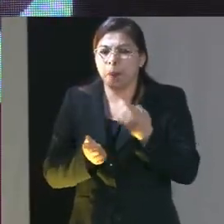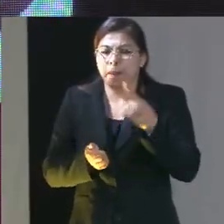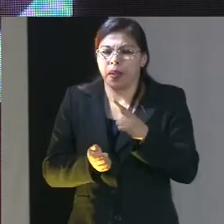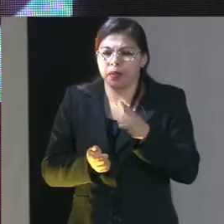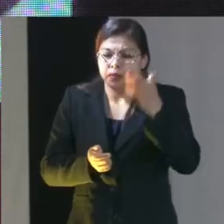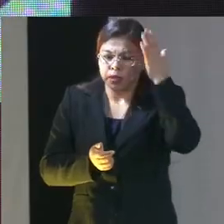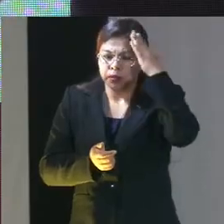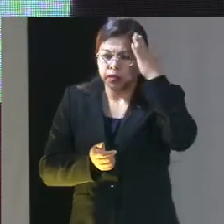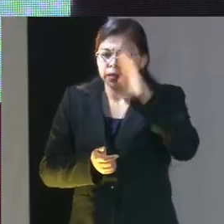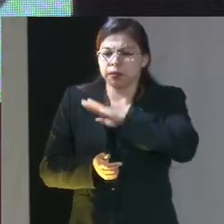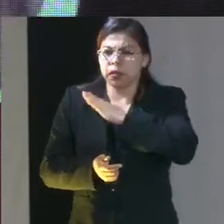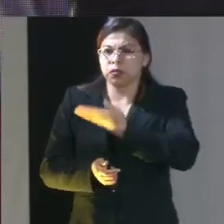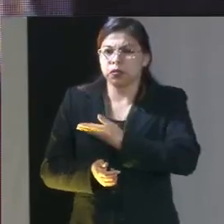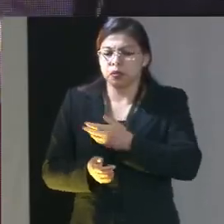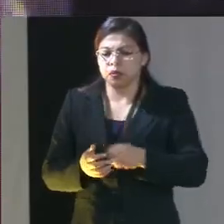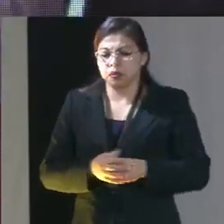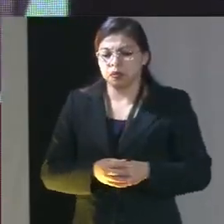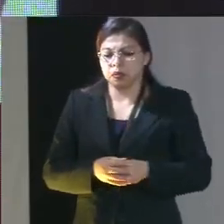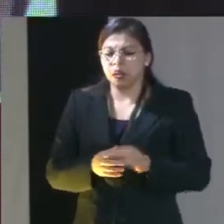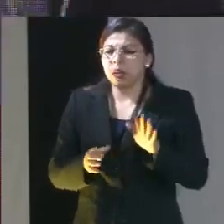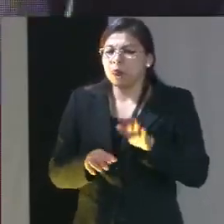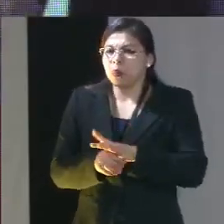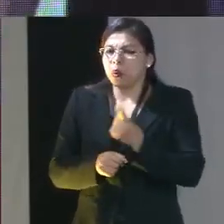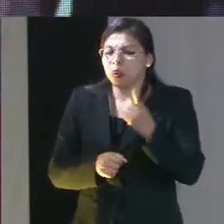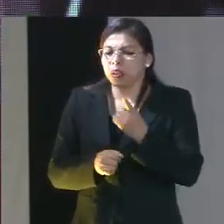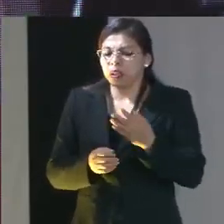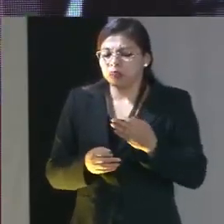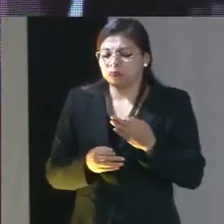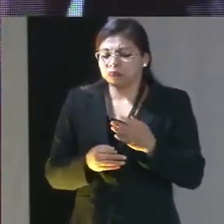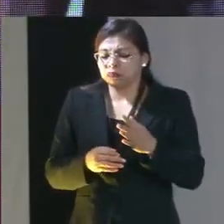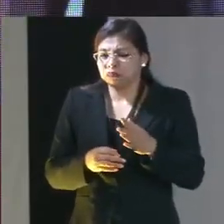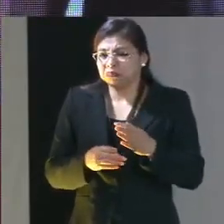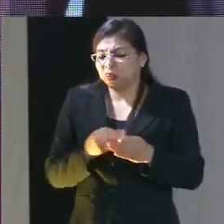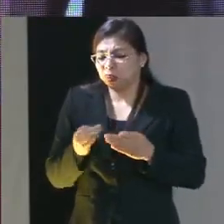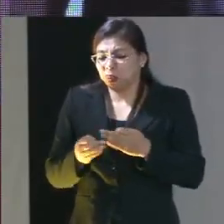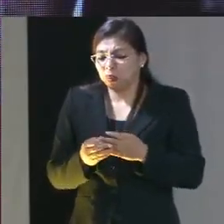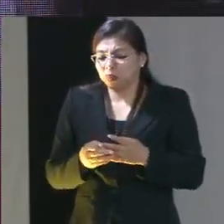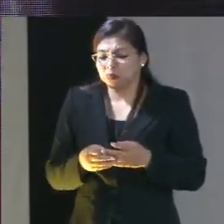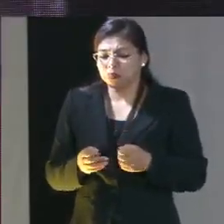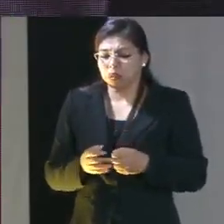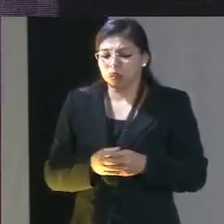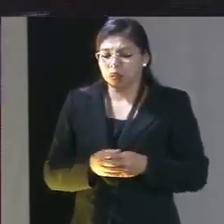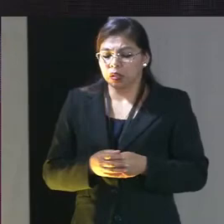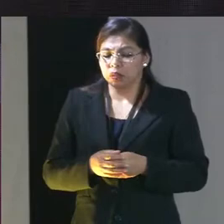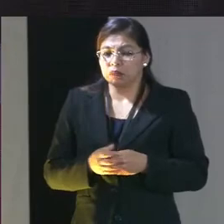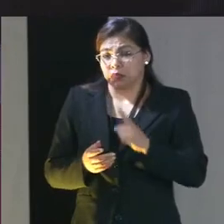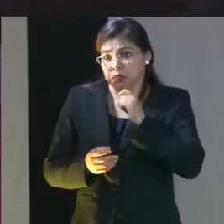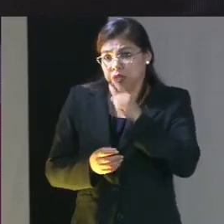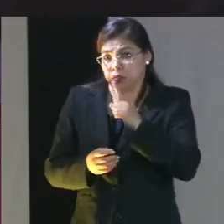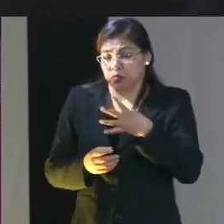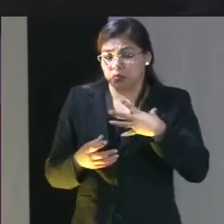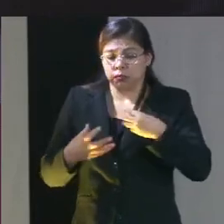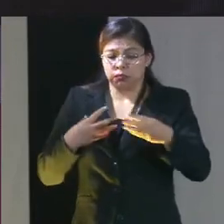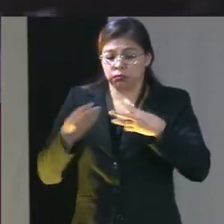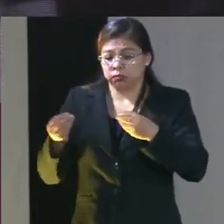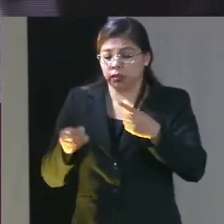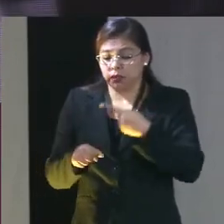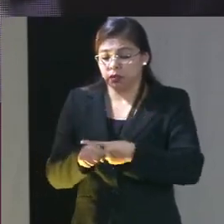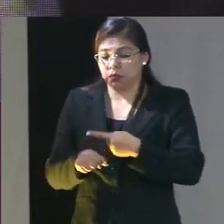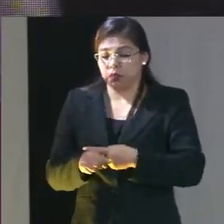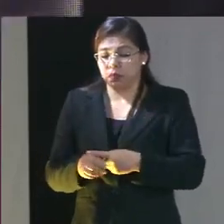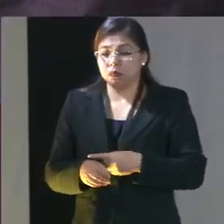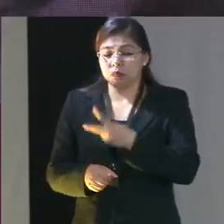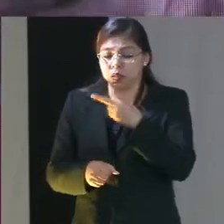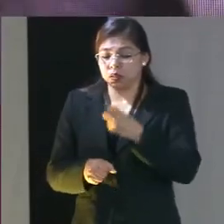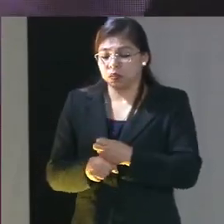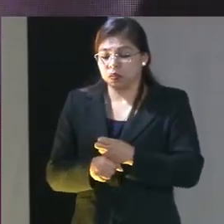españoles. Ahora, ¿por qué al pueblo le va peor? Primero, por las epidemias.